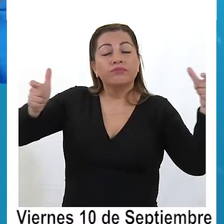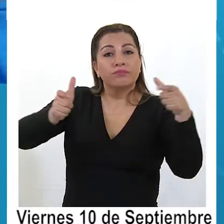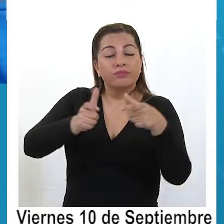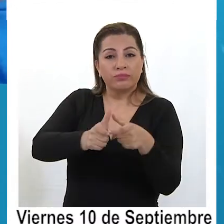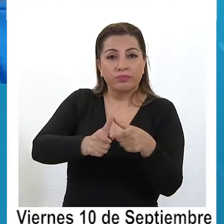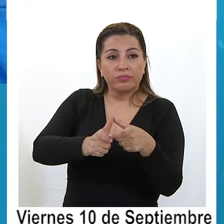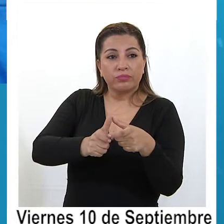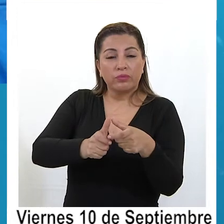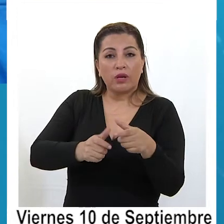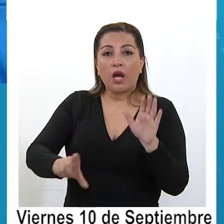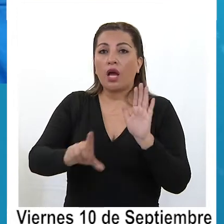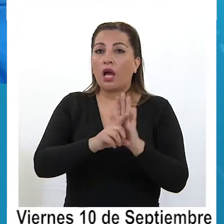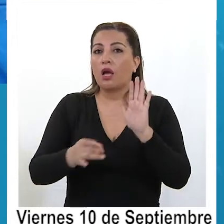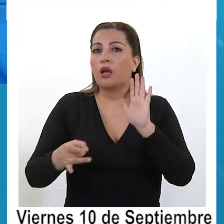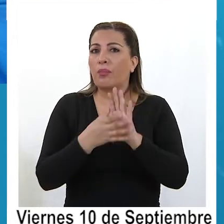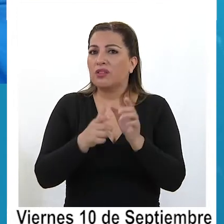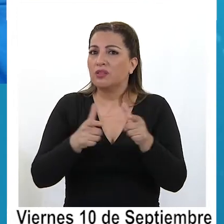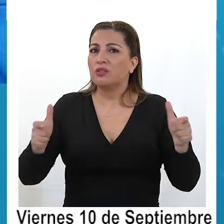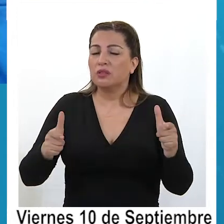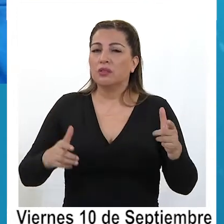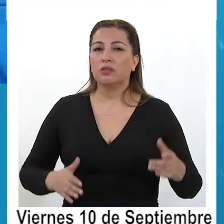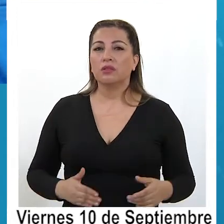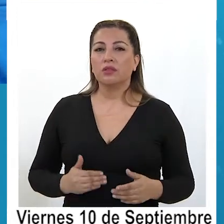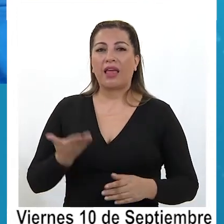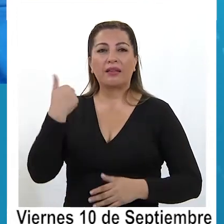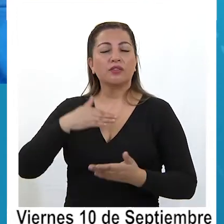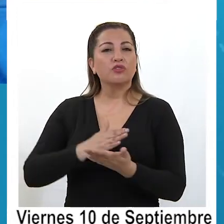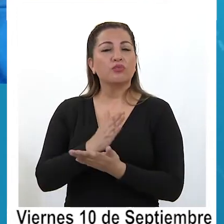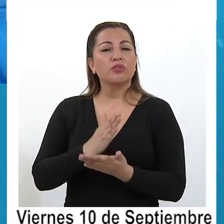desde que comenzó la crisis migratoria acá en Tarapacá.